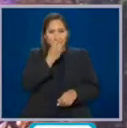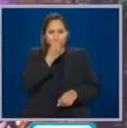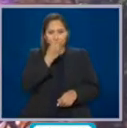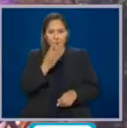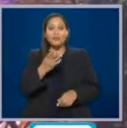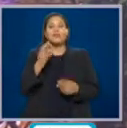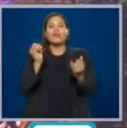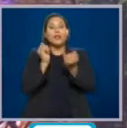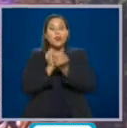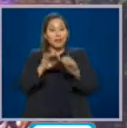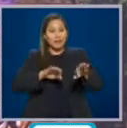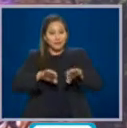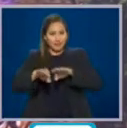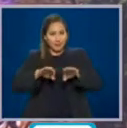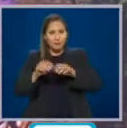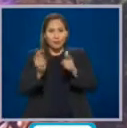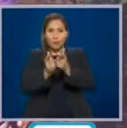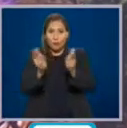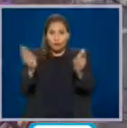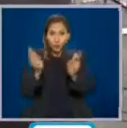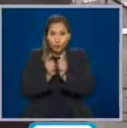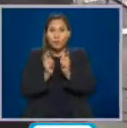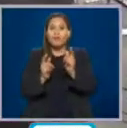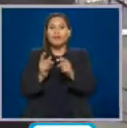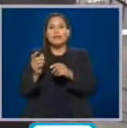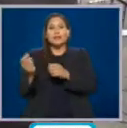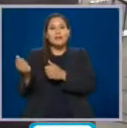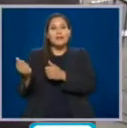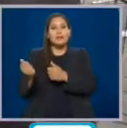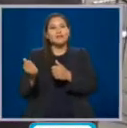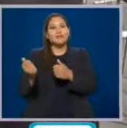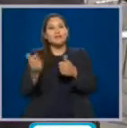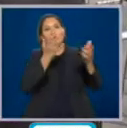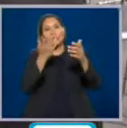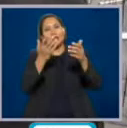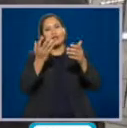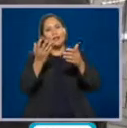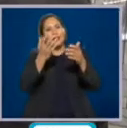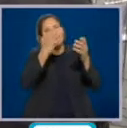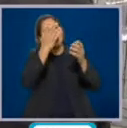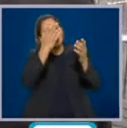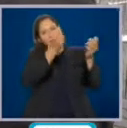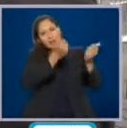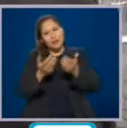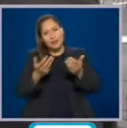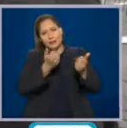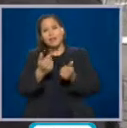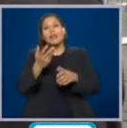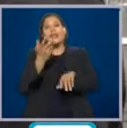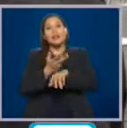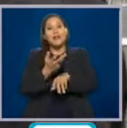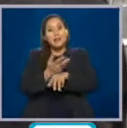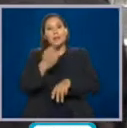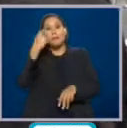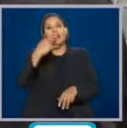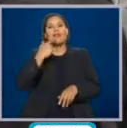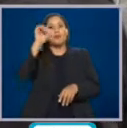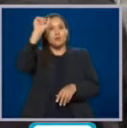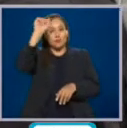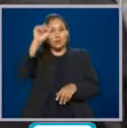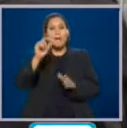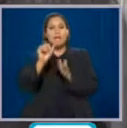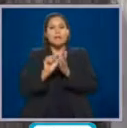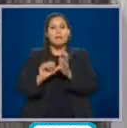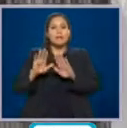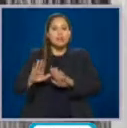con una agrupación de Deportados Unidos en la Lucha, que llevan un trabajo muy interesante en estos meses después de su deportación aquí